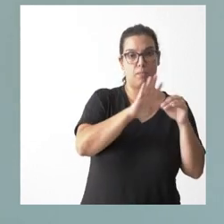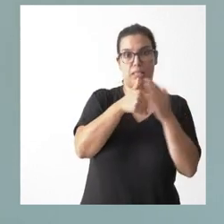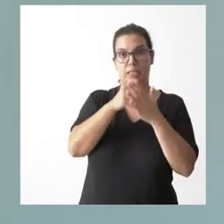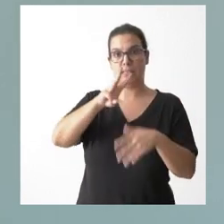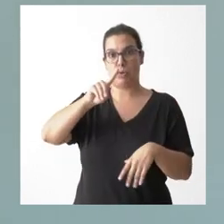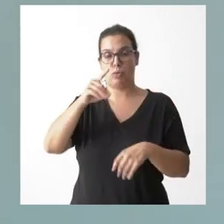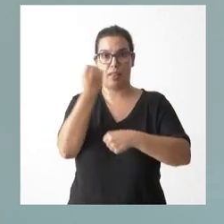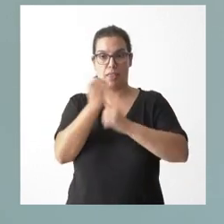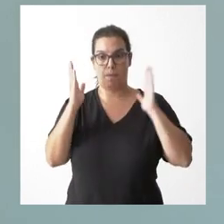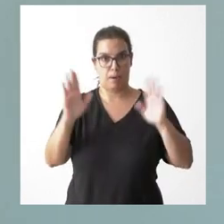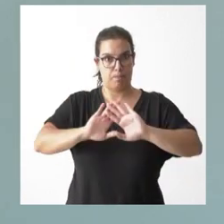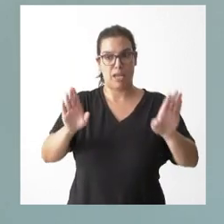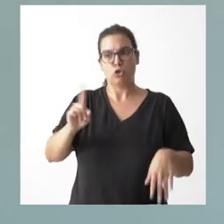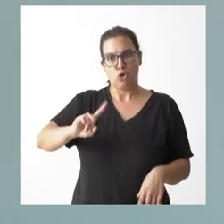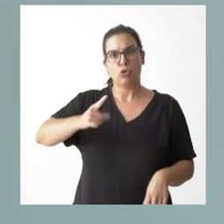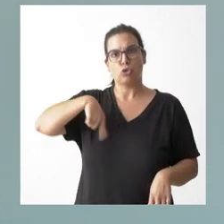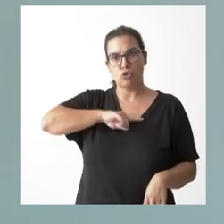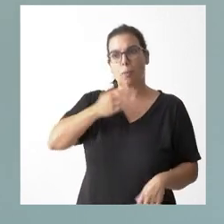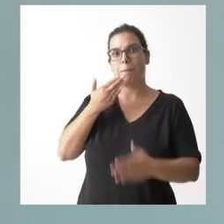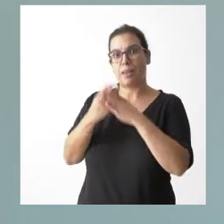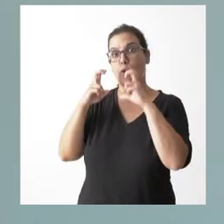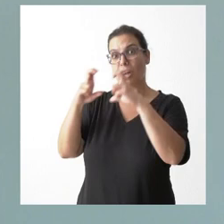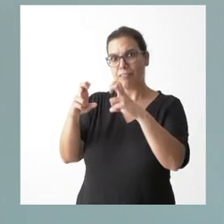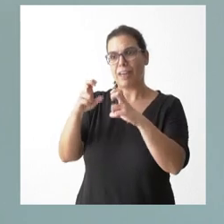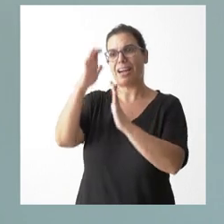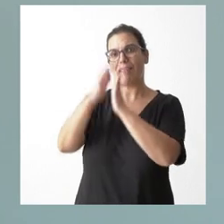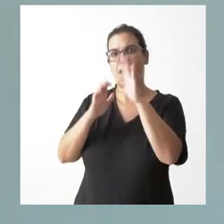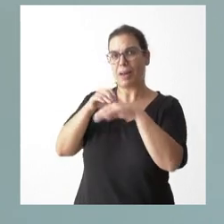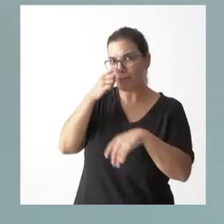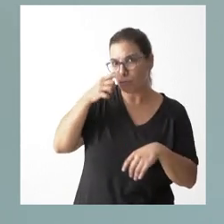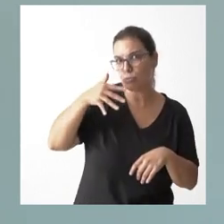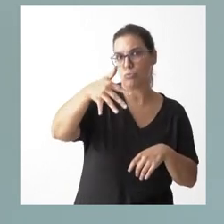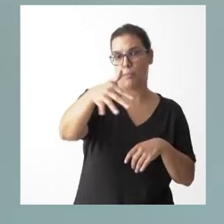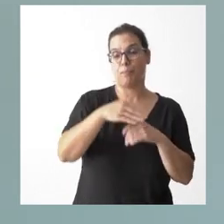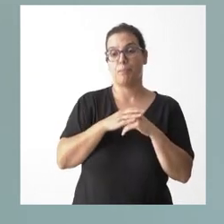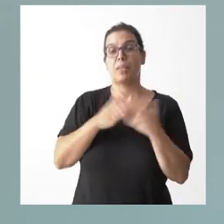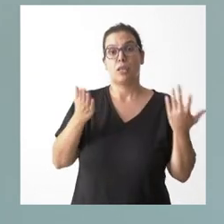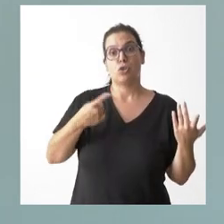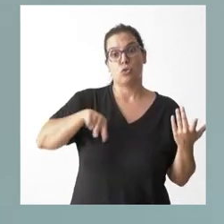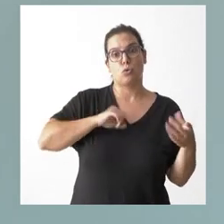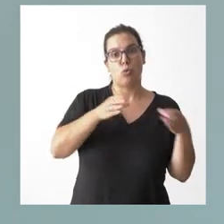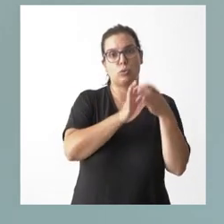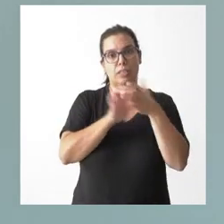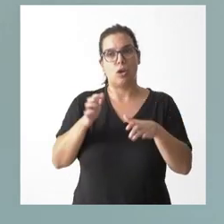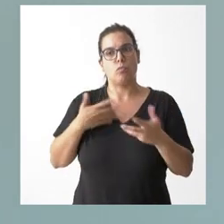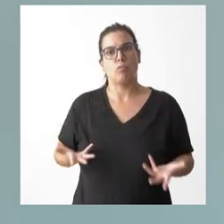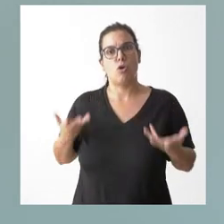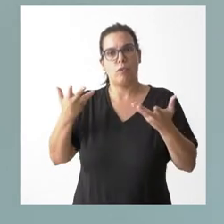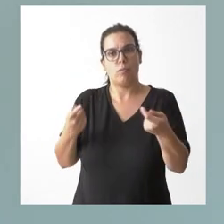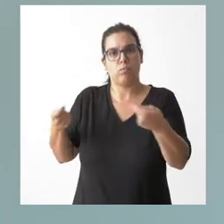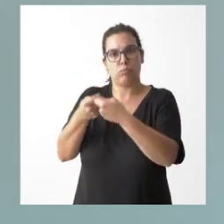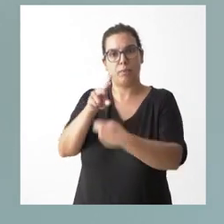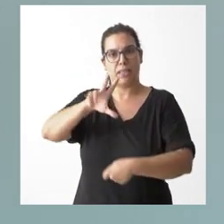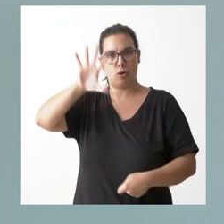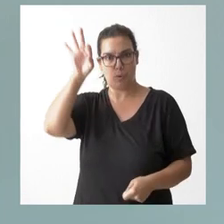sino una rebaja de futuro y para los próximos años. Ahí la Junta de Castilla y León está dispuesto a esta aportación del